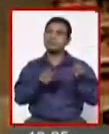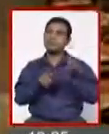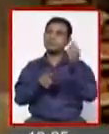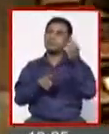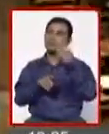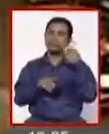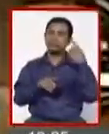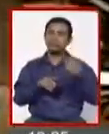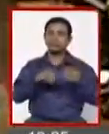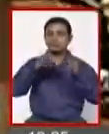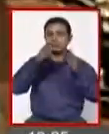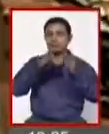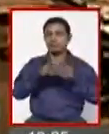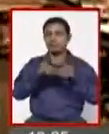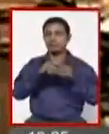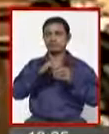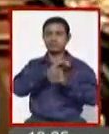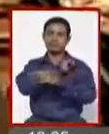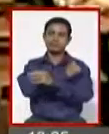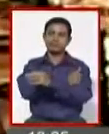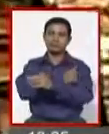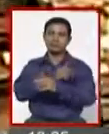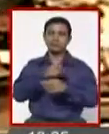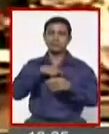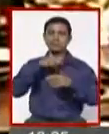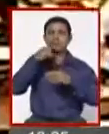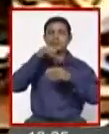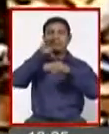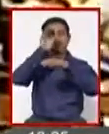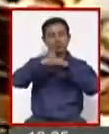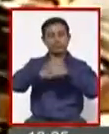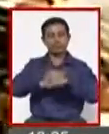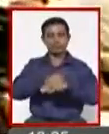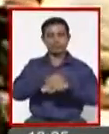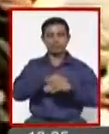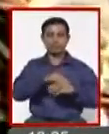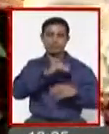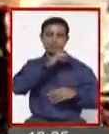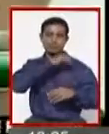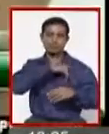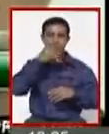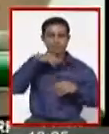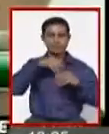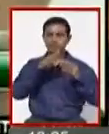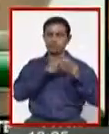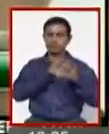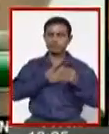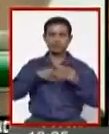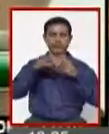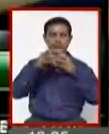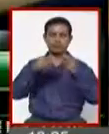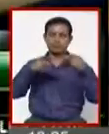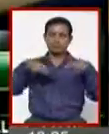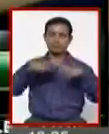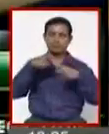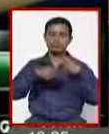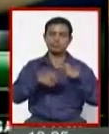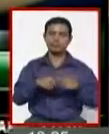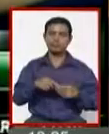Harvel, que presidió la reunión, solicitó a Bolivia y a Chile que agoten los mecanismos diplomáticos para solucionar este tema. La